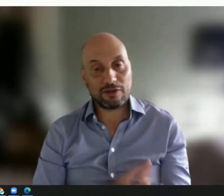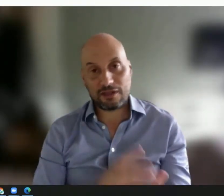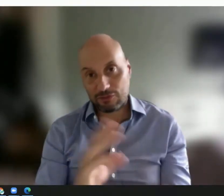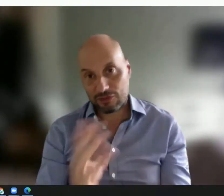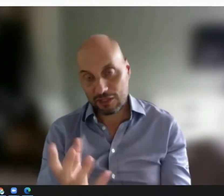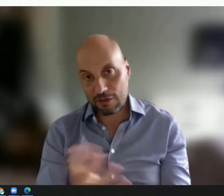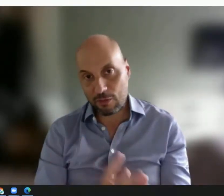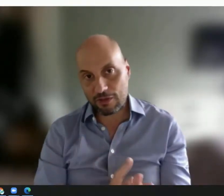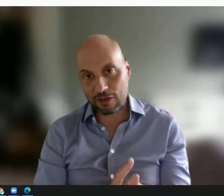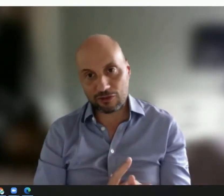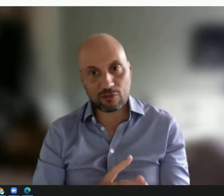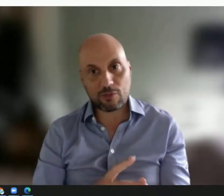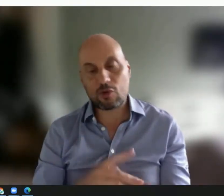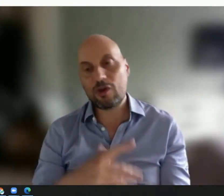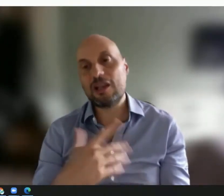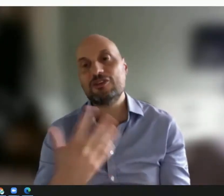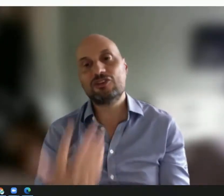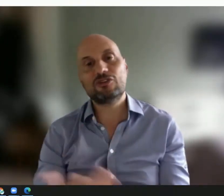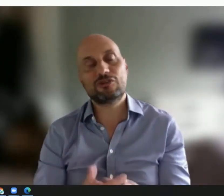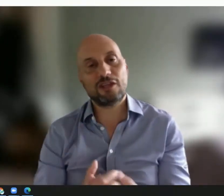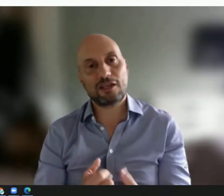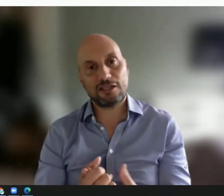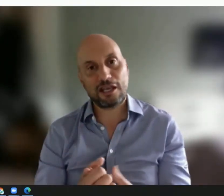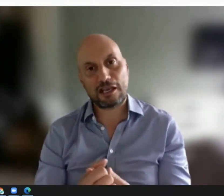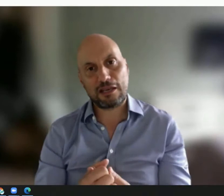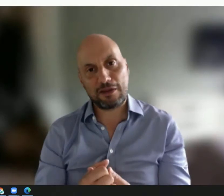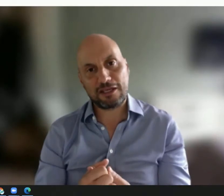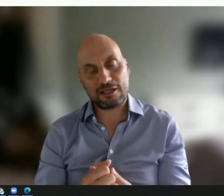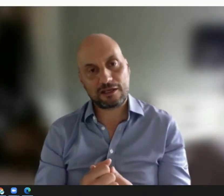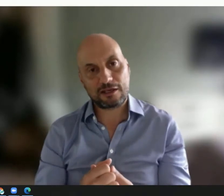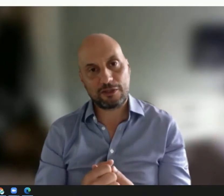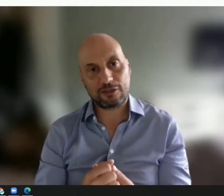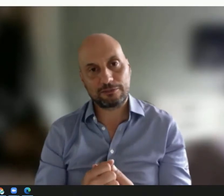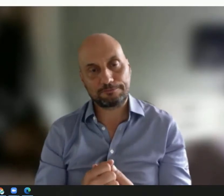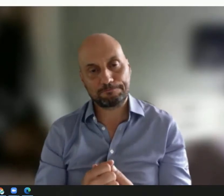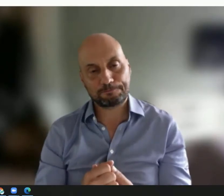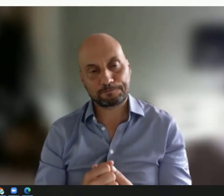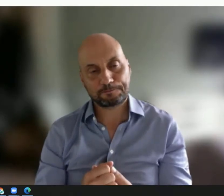breves diapositivas, nos puedas contar un poco cuál es la visión de ustedes que tienen en Alemania a este respecto.